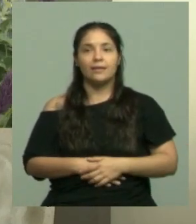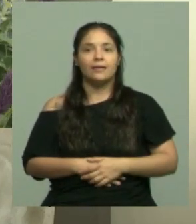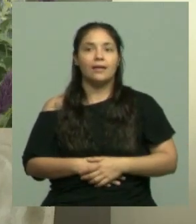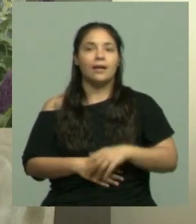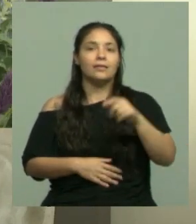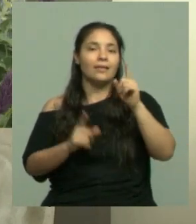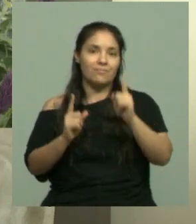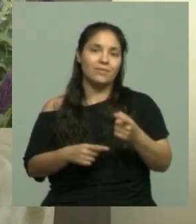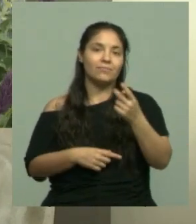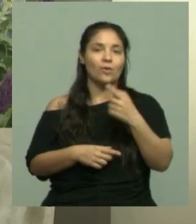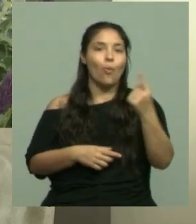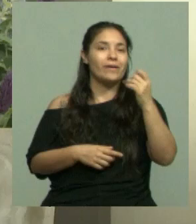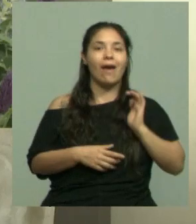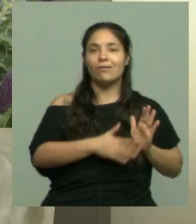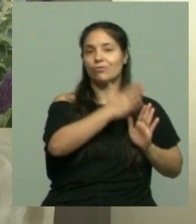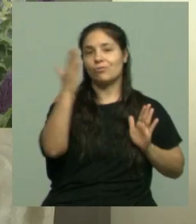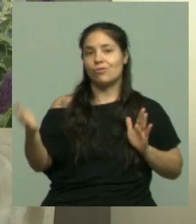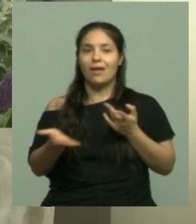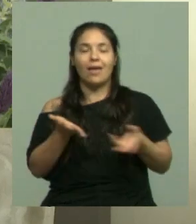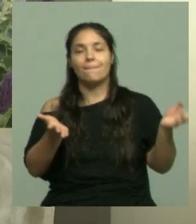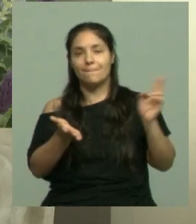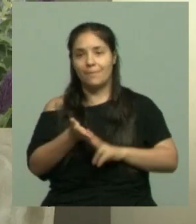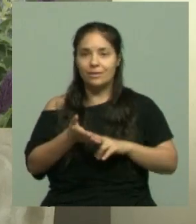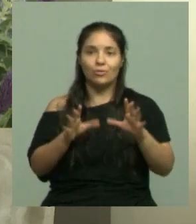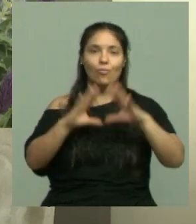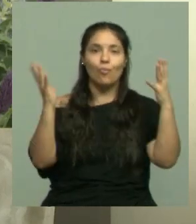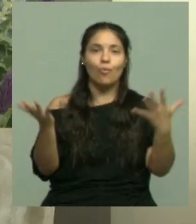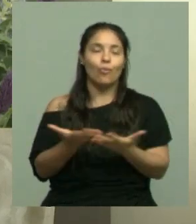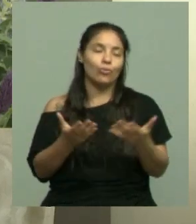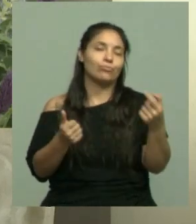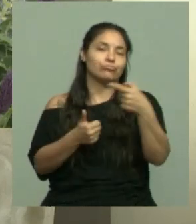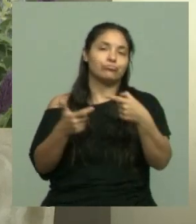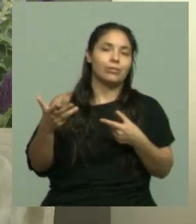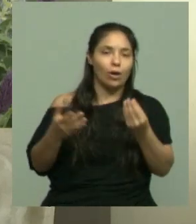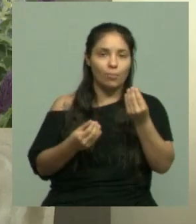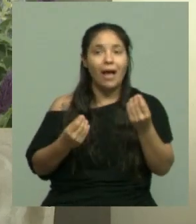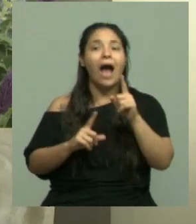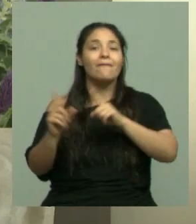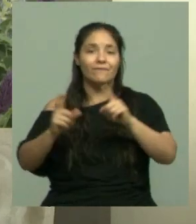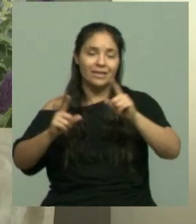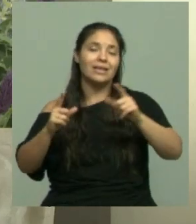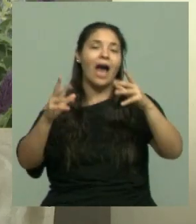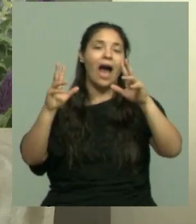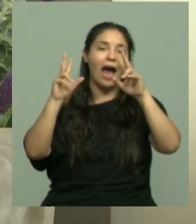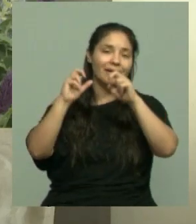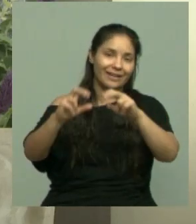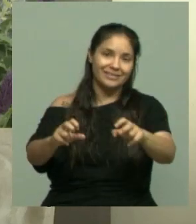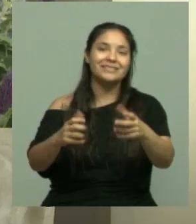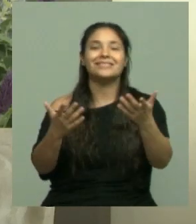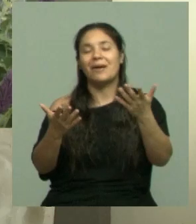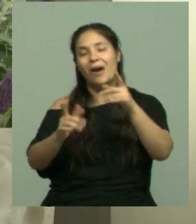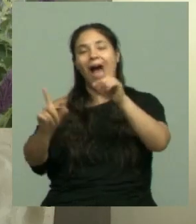repaso del año, ¿no? Han pasado un montón de cosas en el mundo, siempre lo hemos analizado con vos algunas, porque en realidad creo que no nos alcanza el